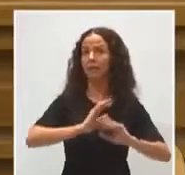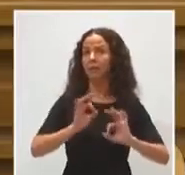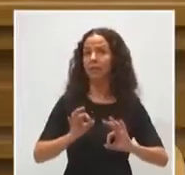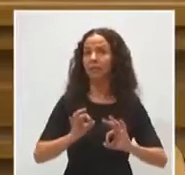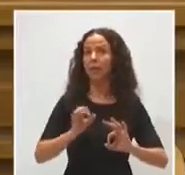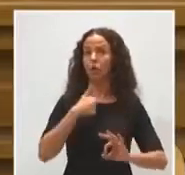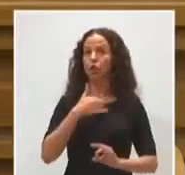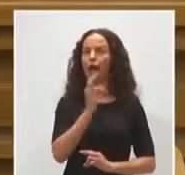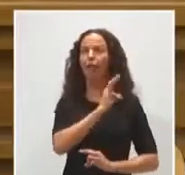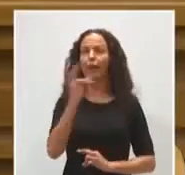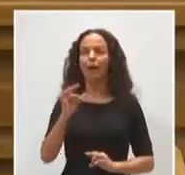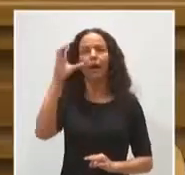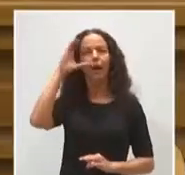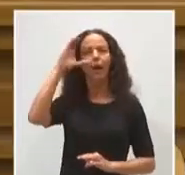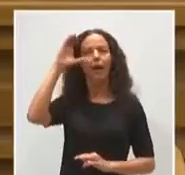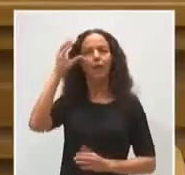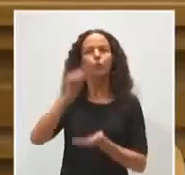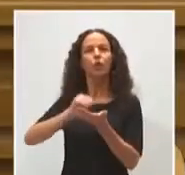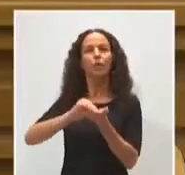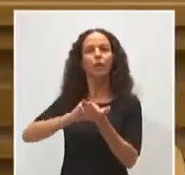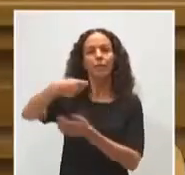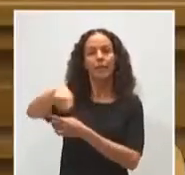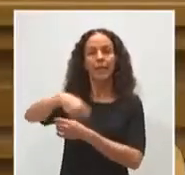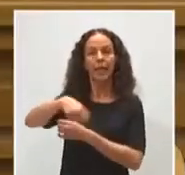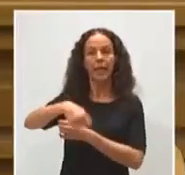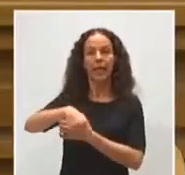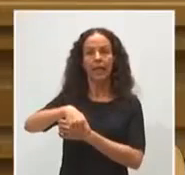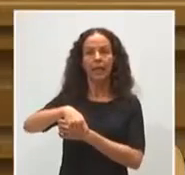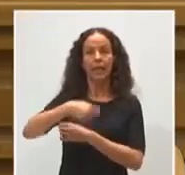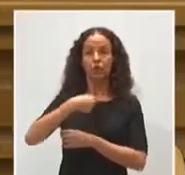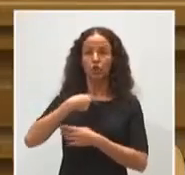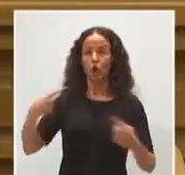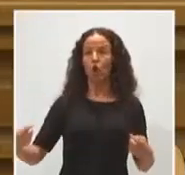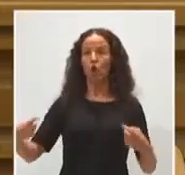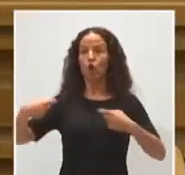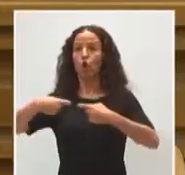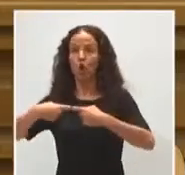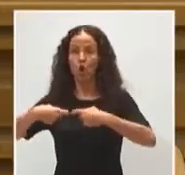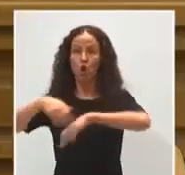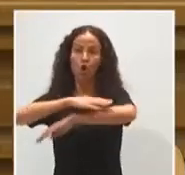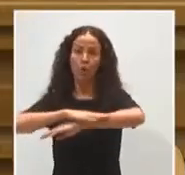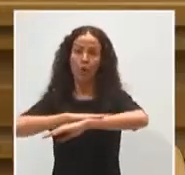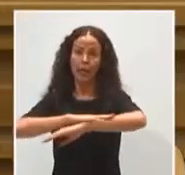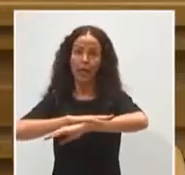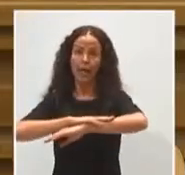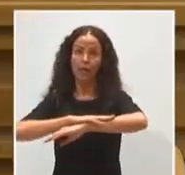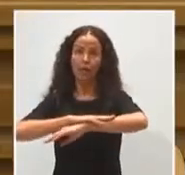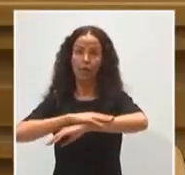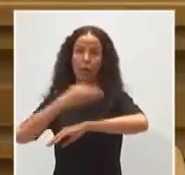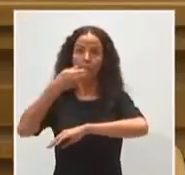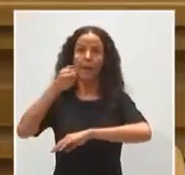se lo escuché muchas veces al presidente bueno que es con el que más tiempo con gobernado no están los gobiernos y el presidente